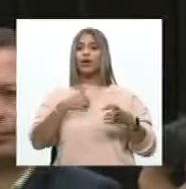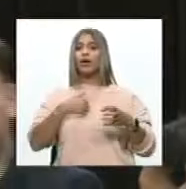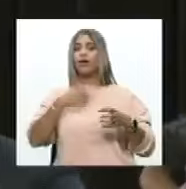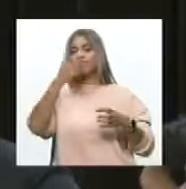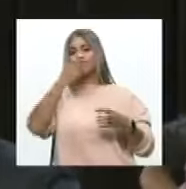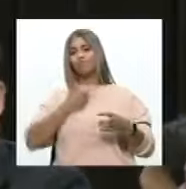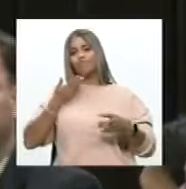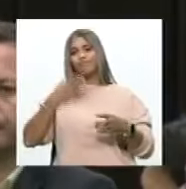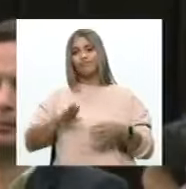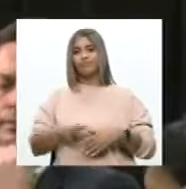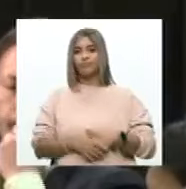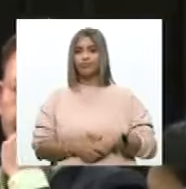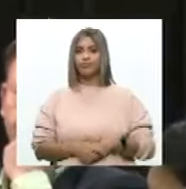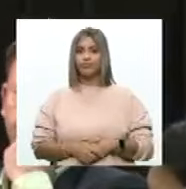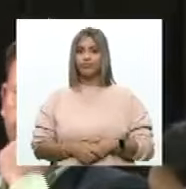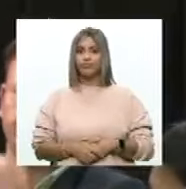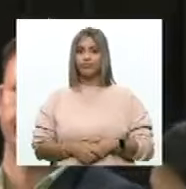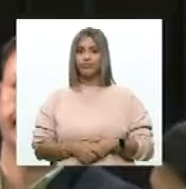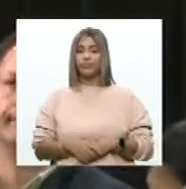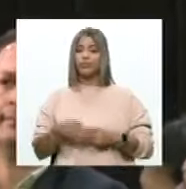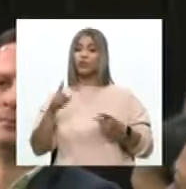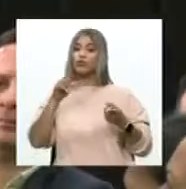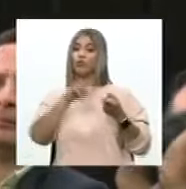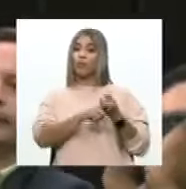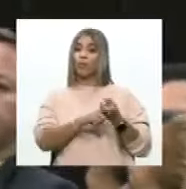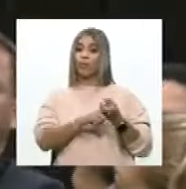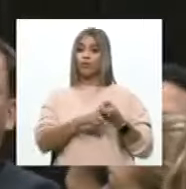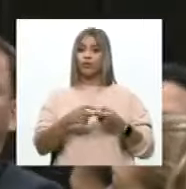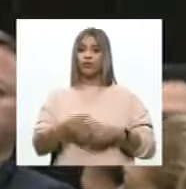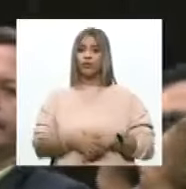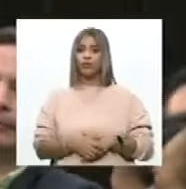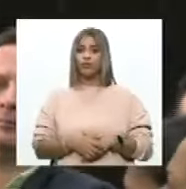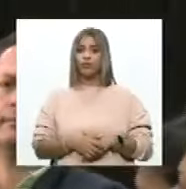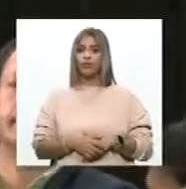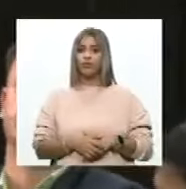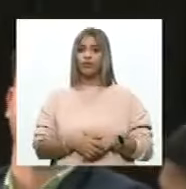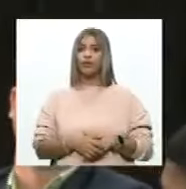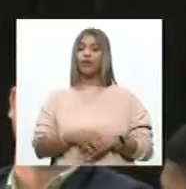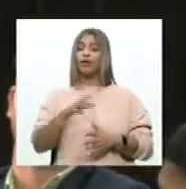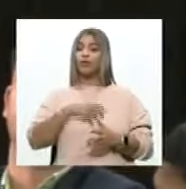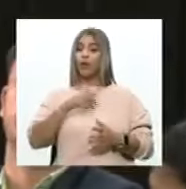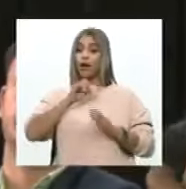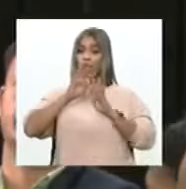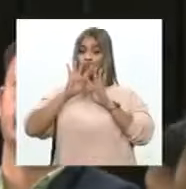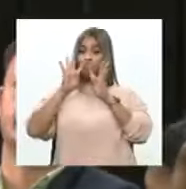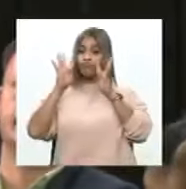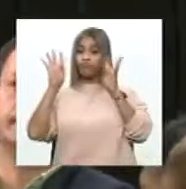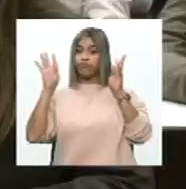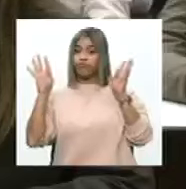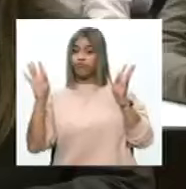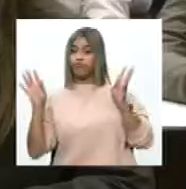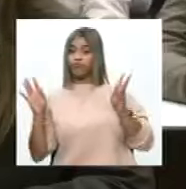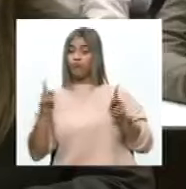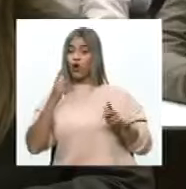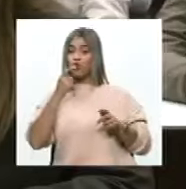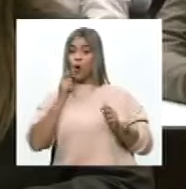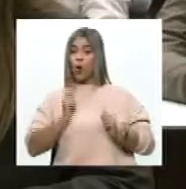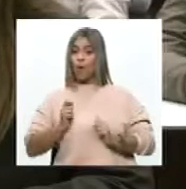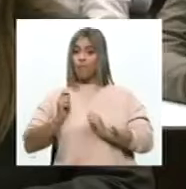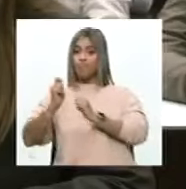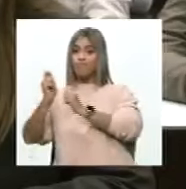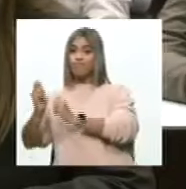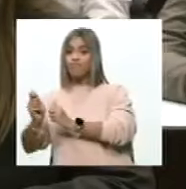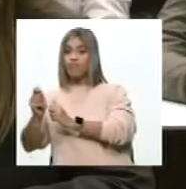en el combate. Urquía, su esposa, entrega el penacho de esas plumas rojas a su hijo